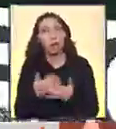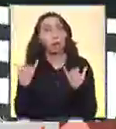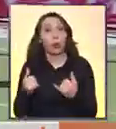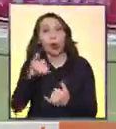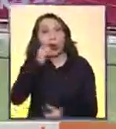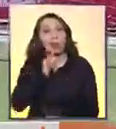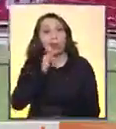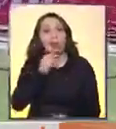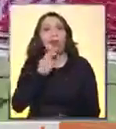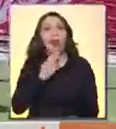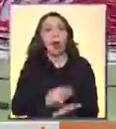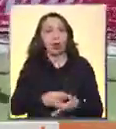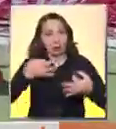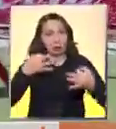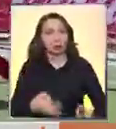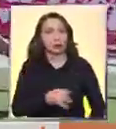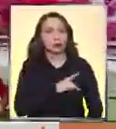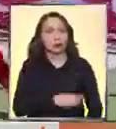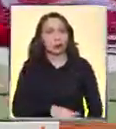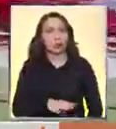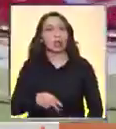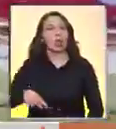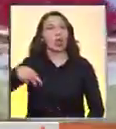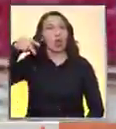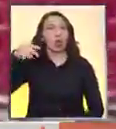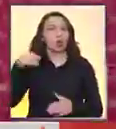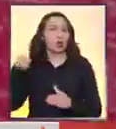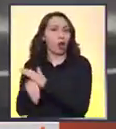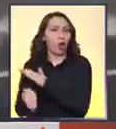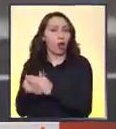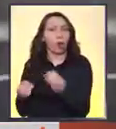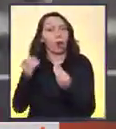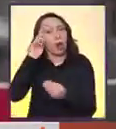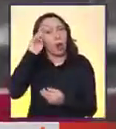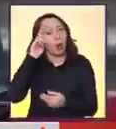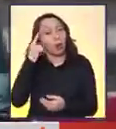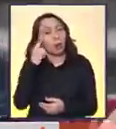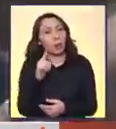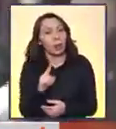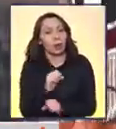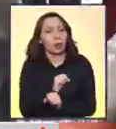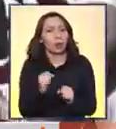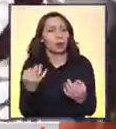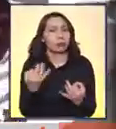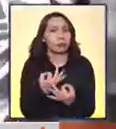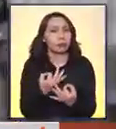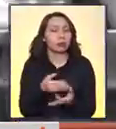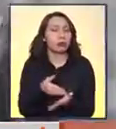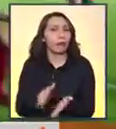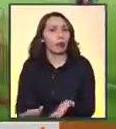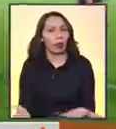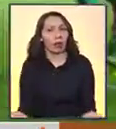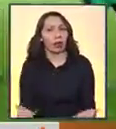carta de nacionalización. En el norte dejó goles y buenos recuerdos, pero inexplicablemente fue desechado.